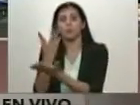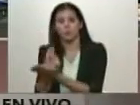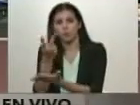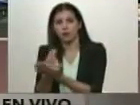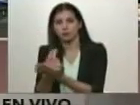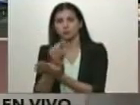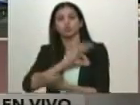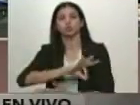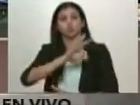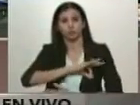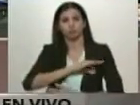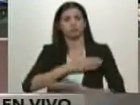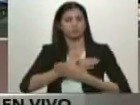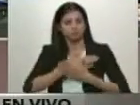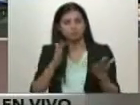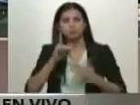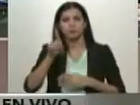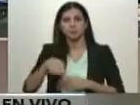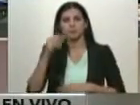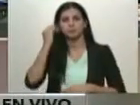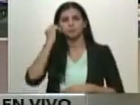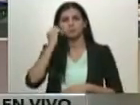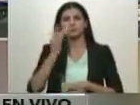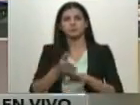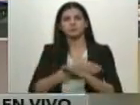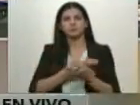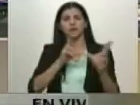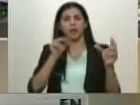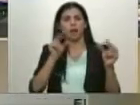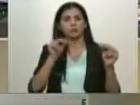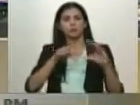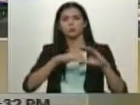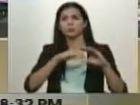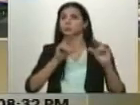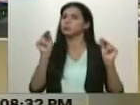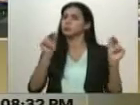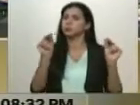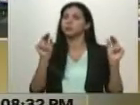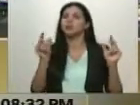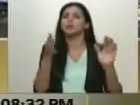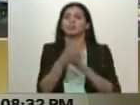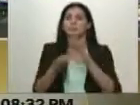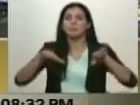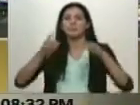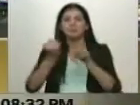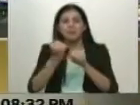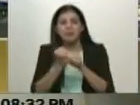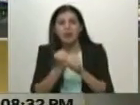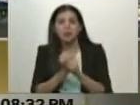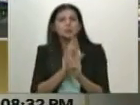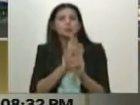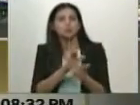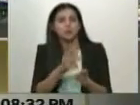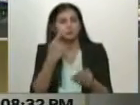social. Hemos estado hablando bastante, revisando las mesas de trabajo, sus resultados.